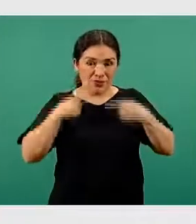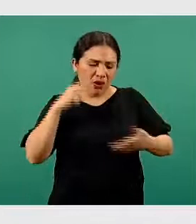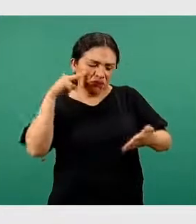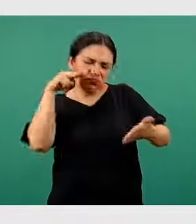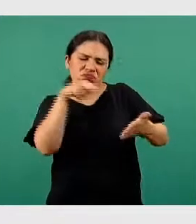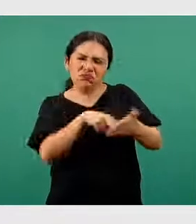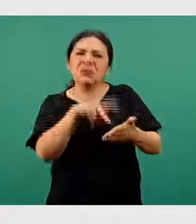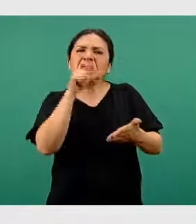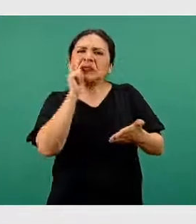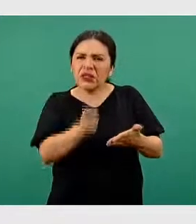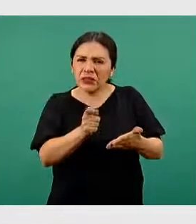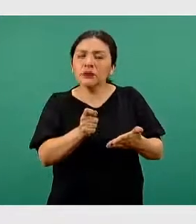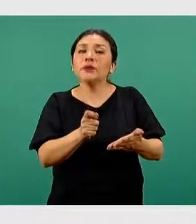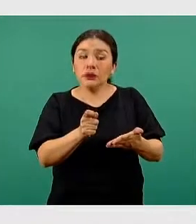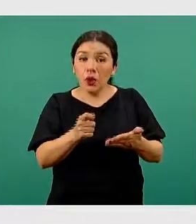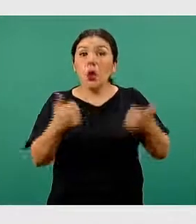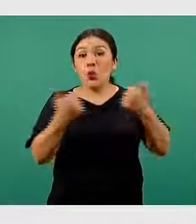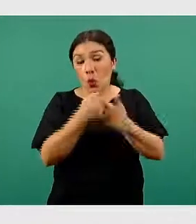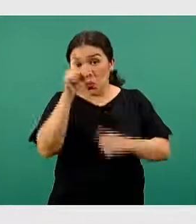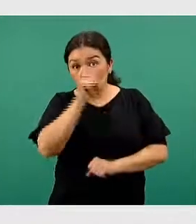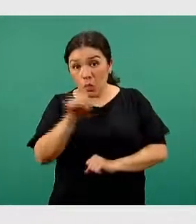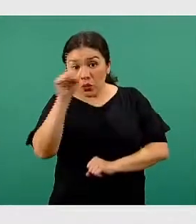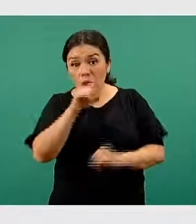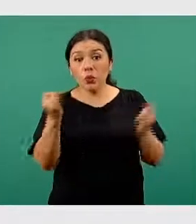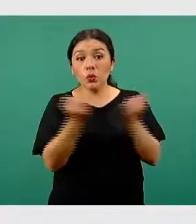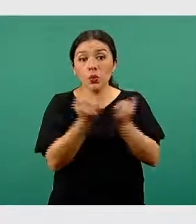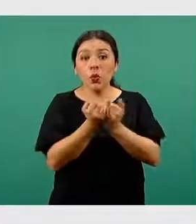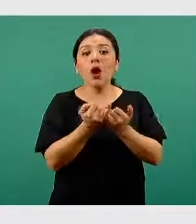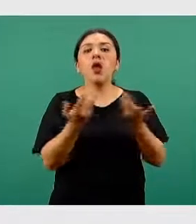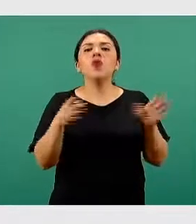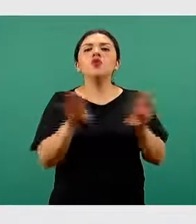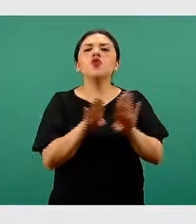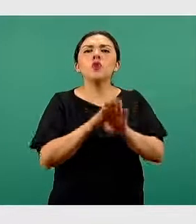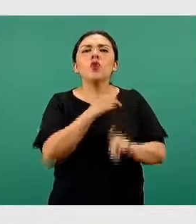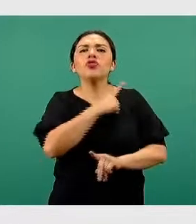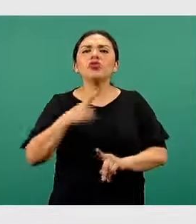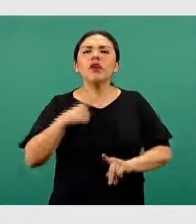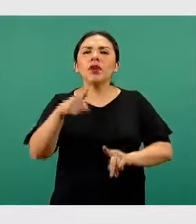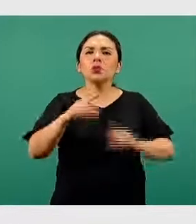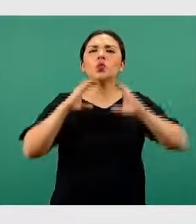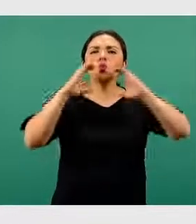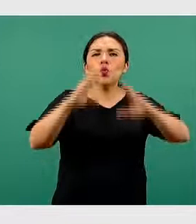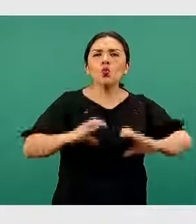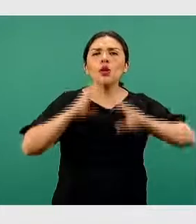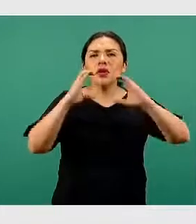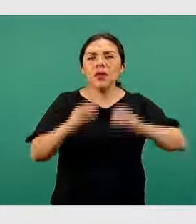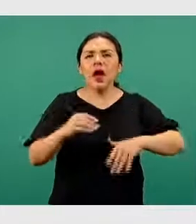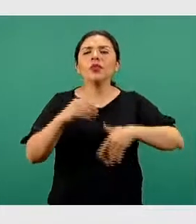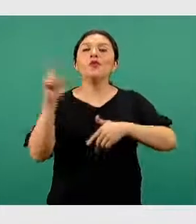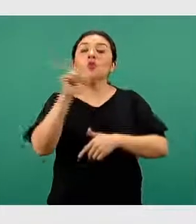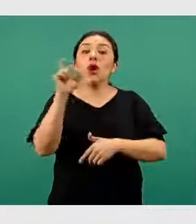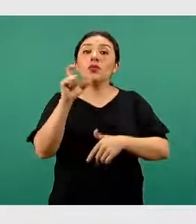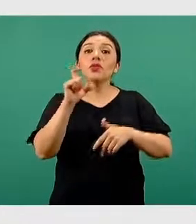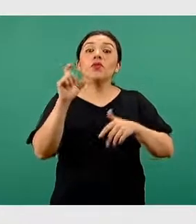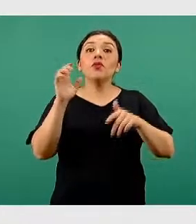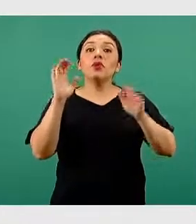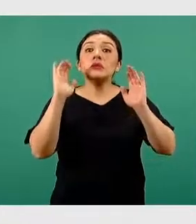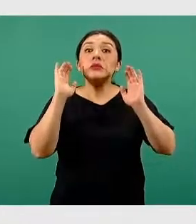embarazada. Están las recomendaciones sobre los cuidados que hay que seguir una vez